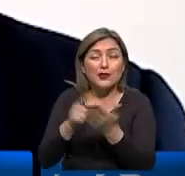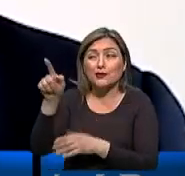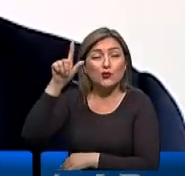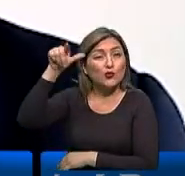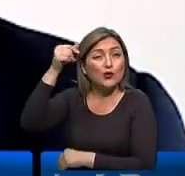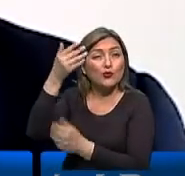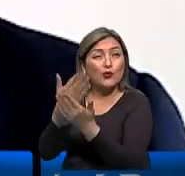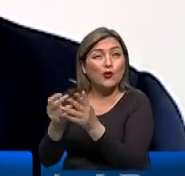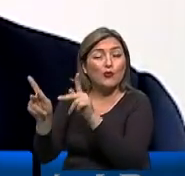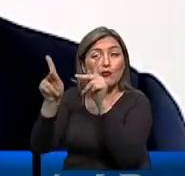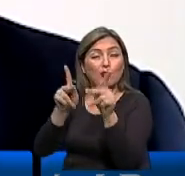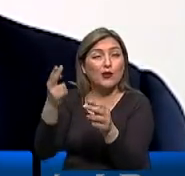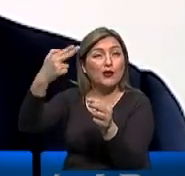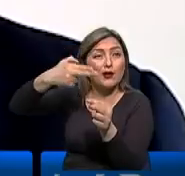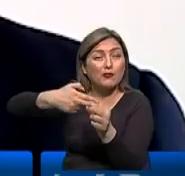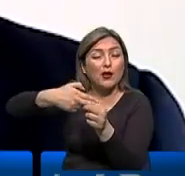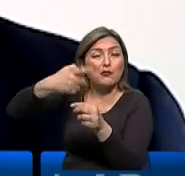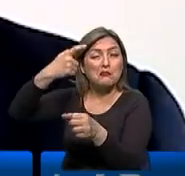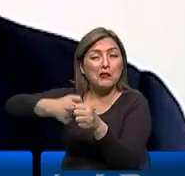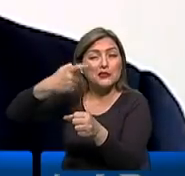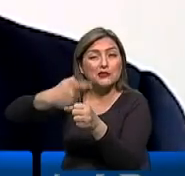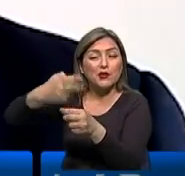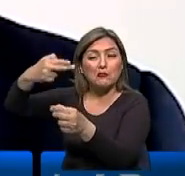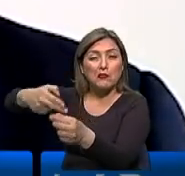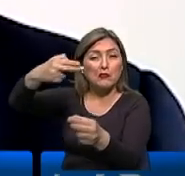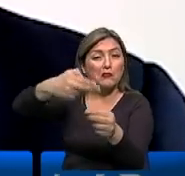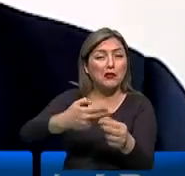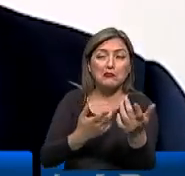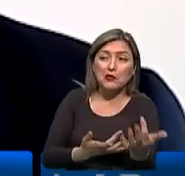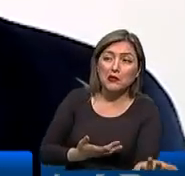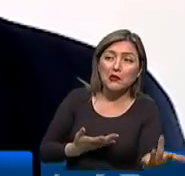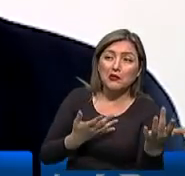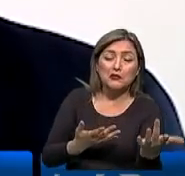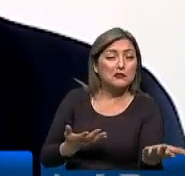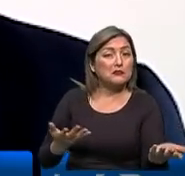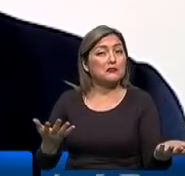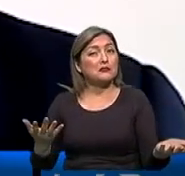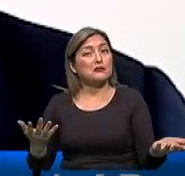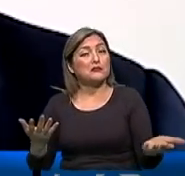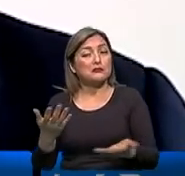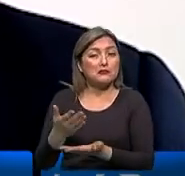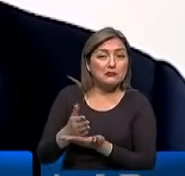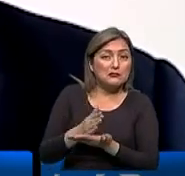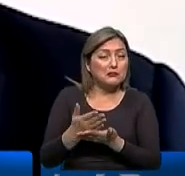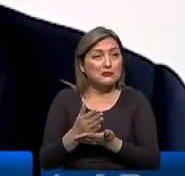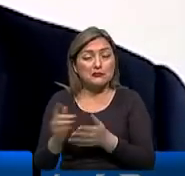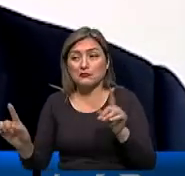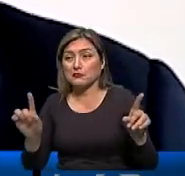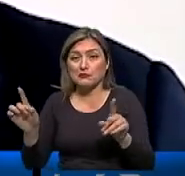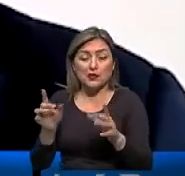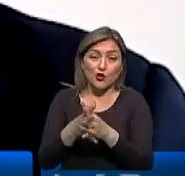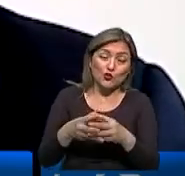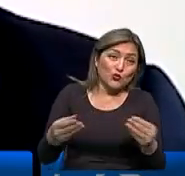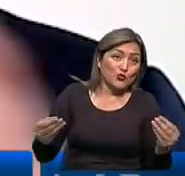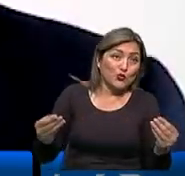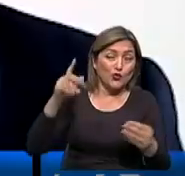de focalización de subsidios en el tema del combustible, lo cual probablemente sería una posición intermedia frente a las dos posiciones